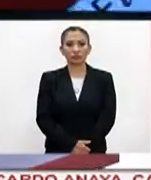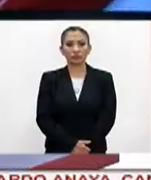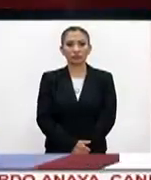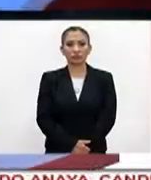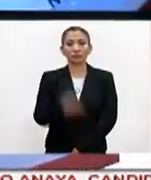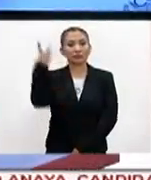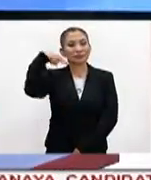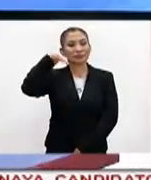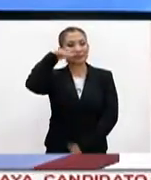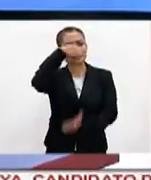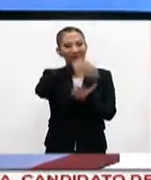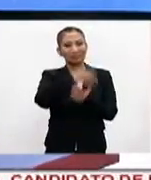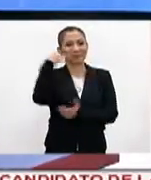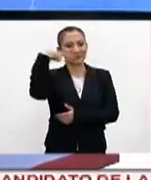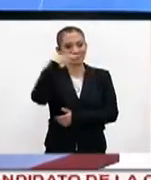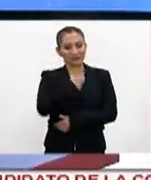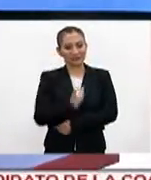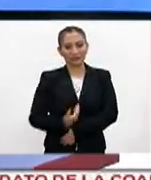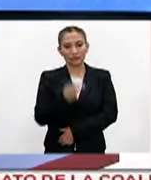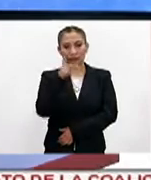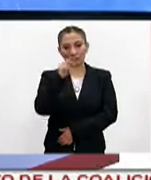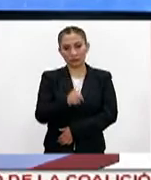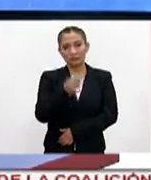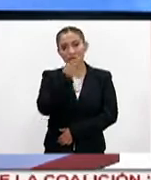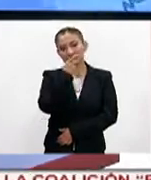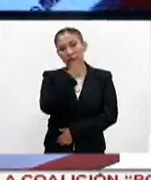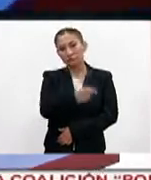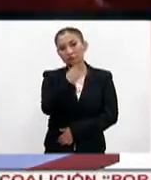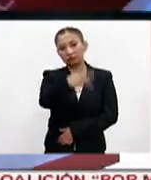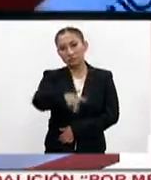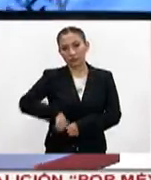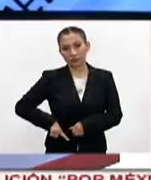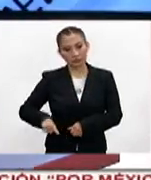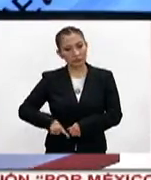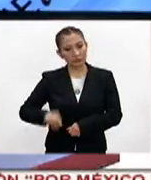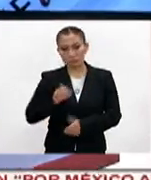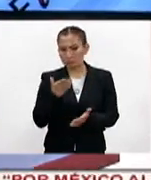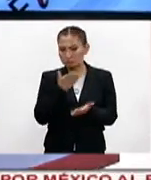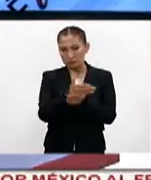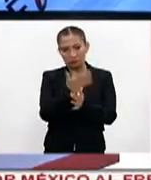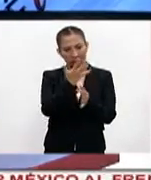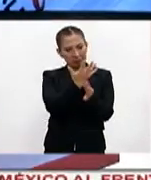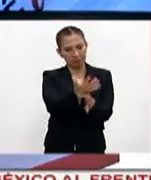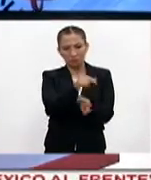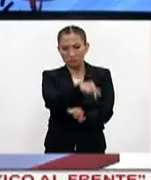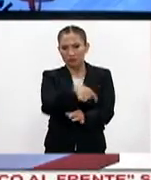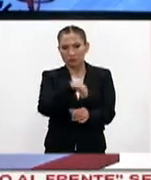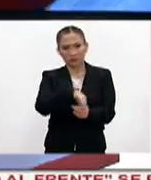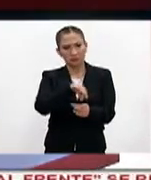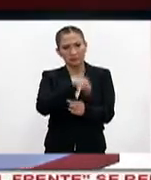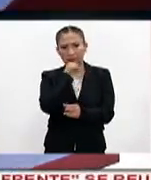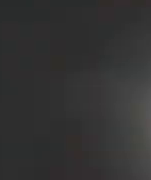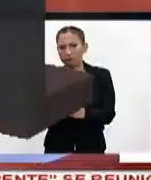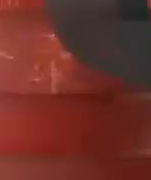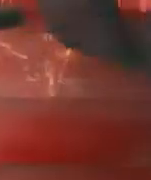De gira por Veracruz, el presidente Enrique Peña Nieto reiteró que su gobierno no mete las manos en el proceso